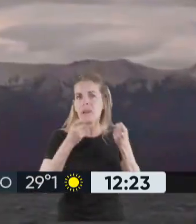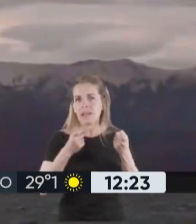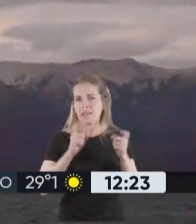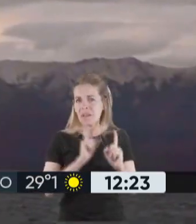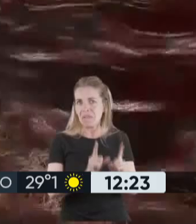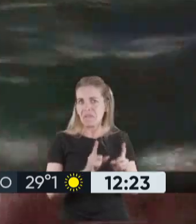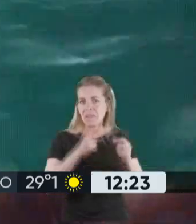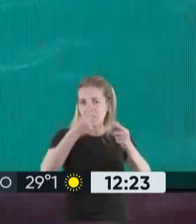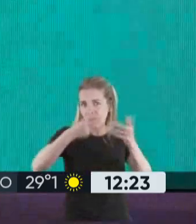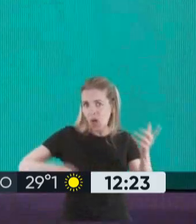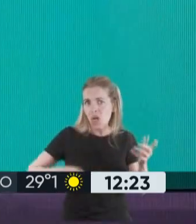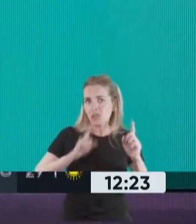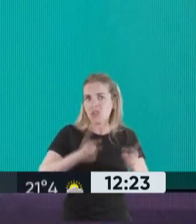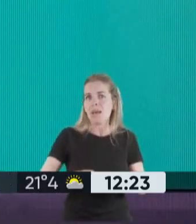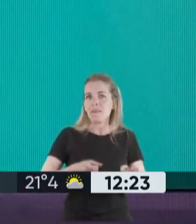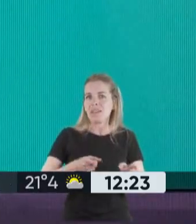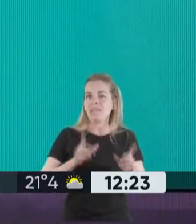Y ese es un